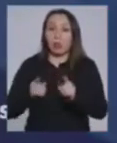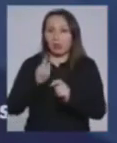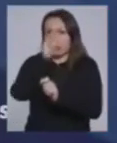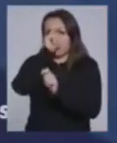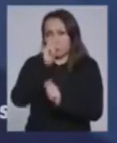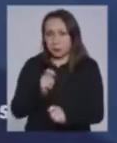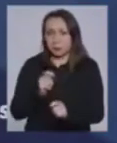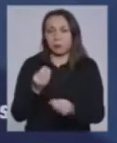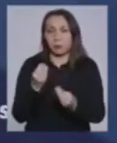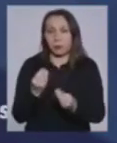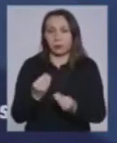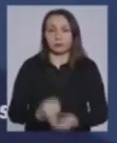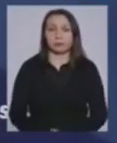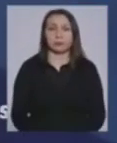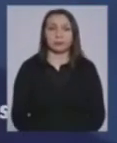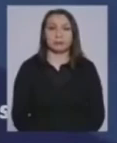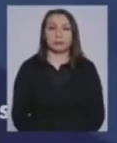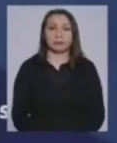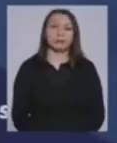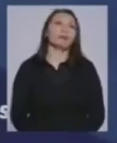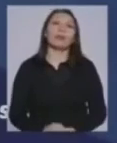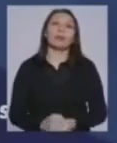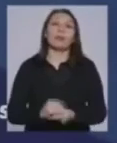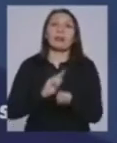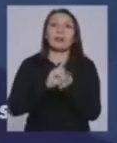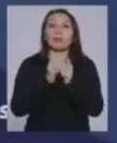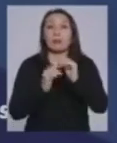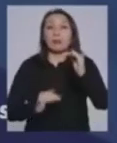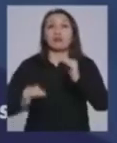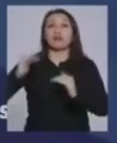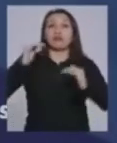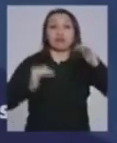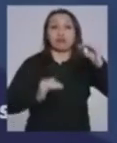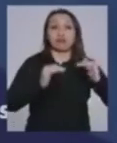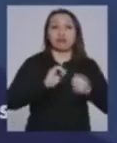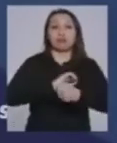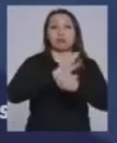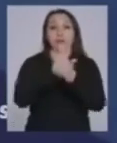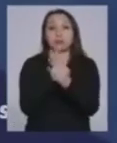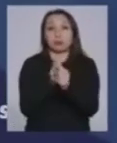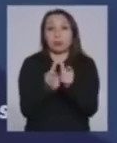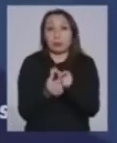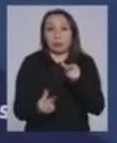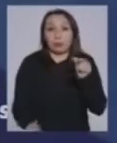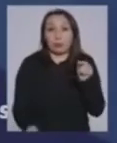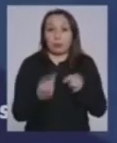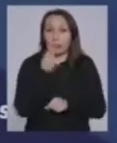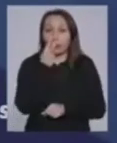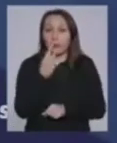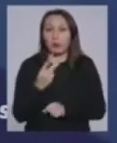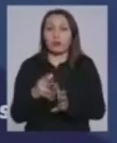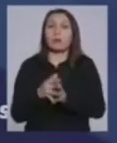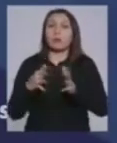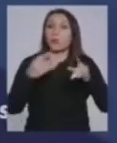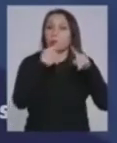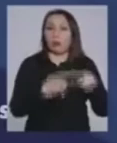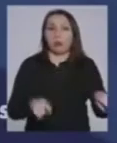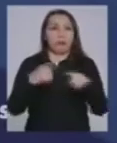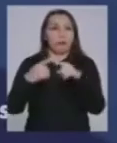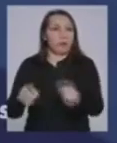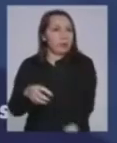reconocido. La variación del coronavirus a nivel nacional es muy